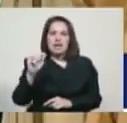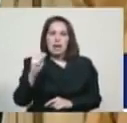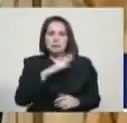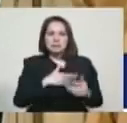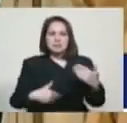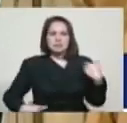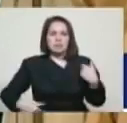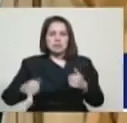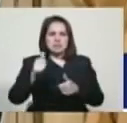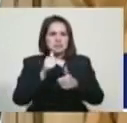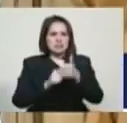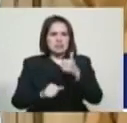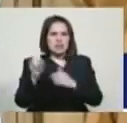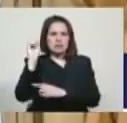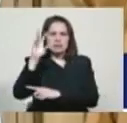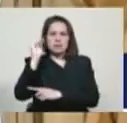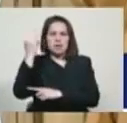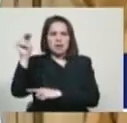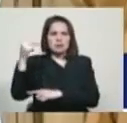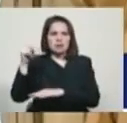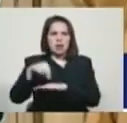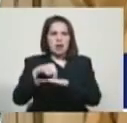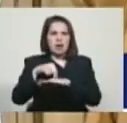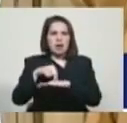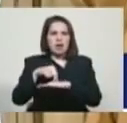vicepresidenta de la Asamblea Nacional Constituyente.